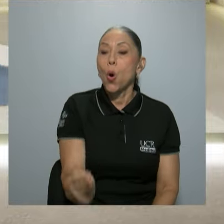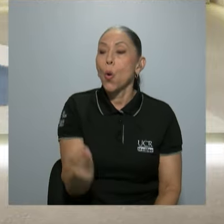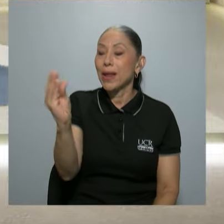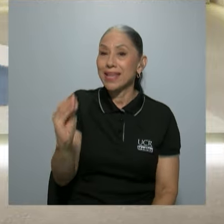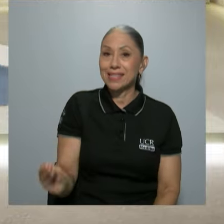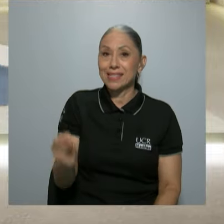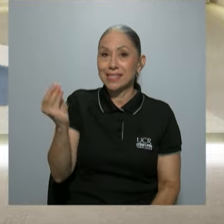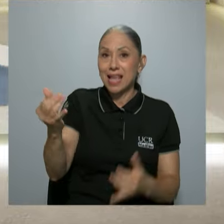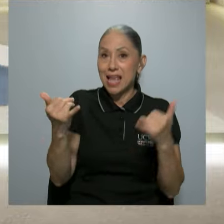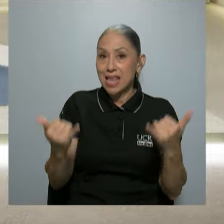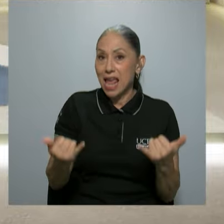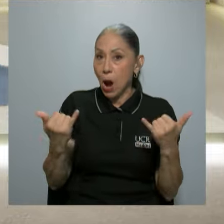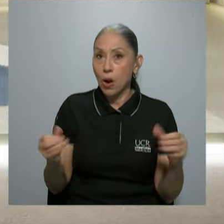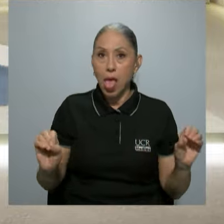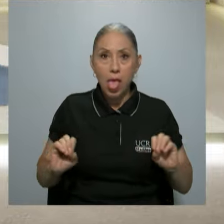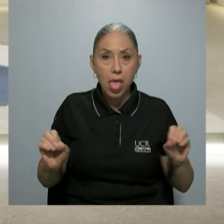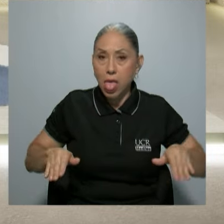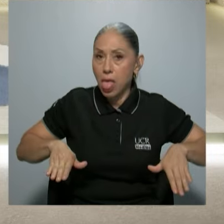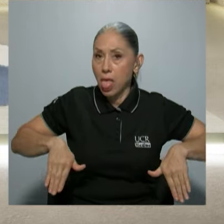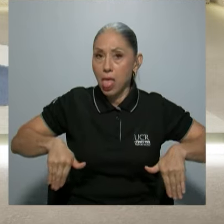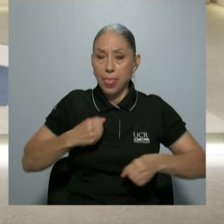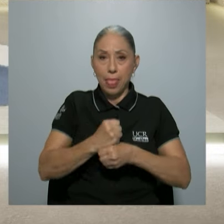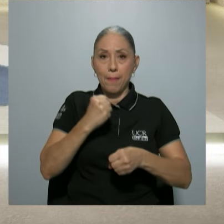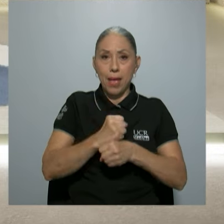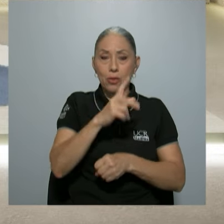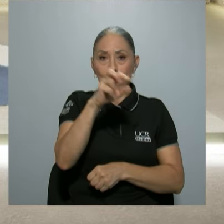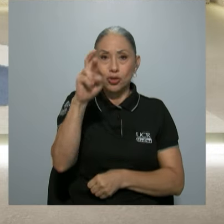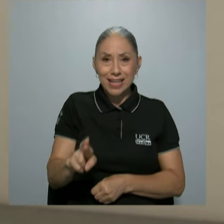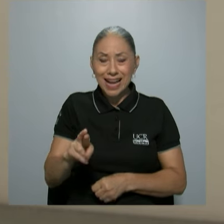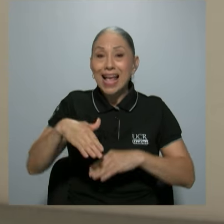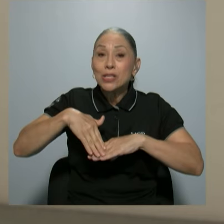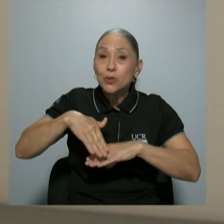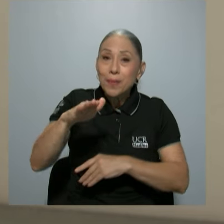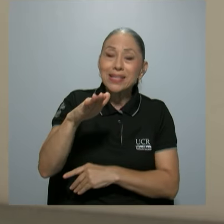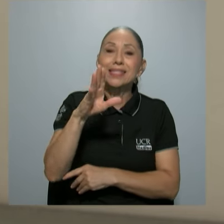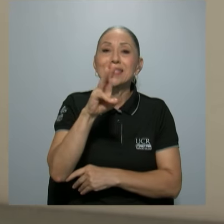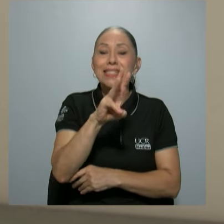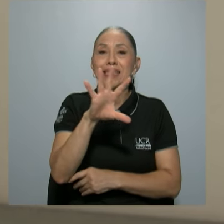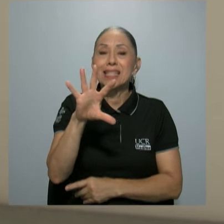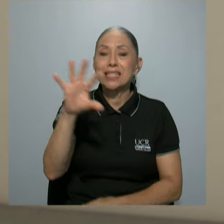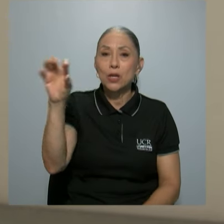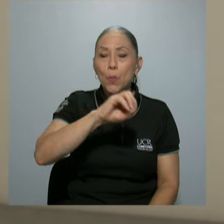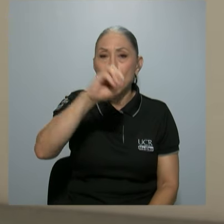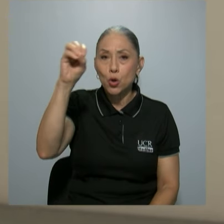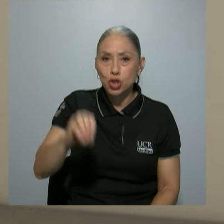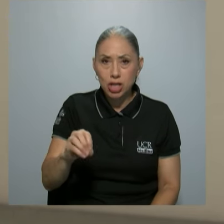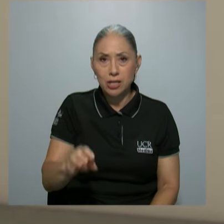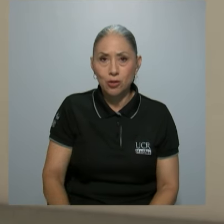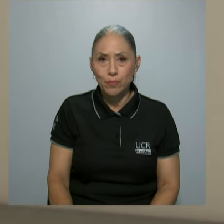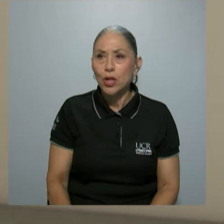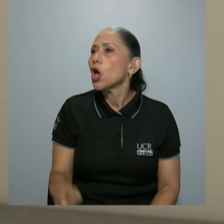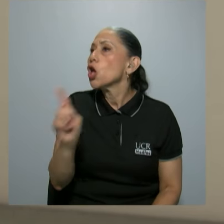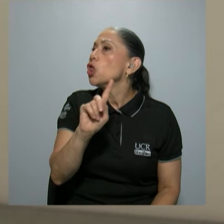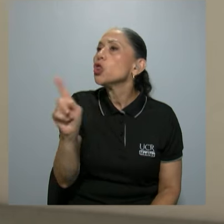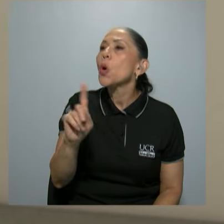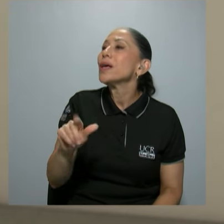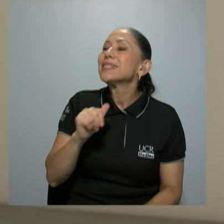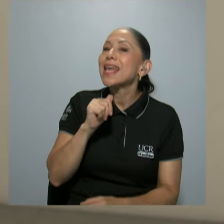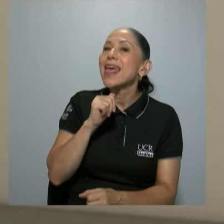que están fuera de la fuerza laboral en Costa Rica ascienden al 65%. No es desempleo,